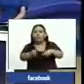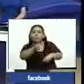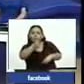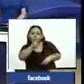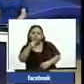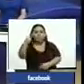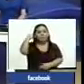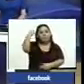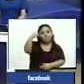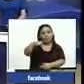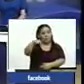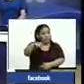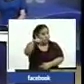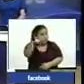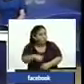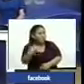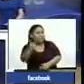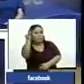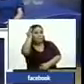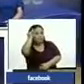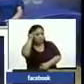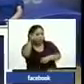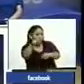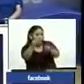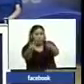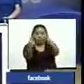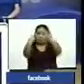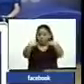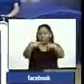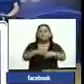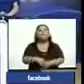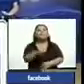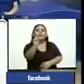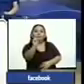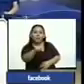pasada.